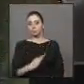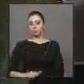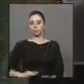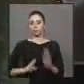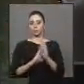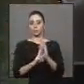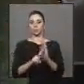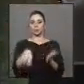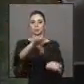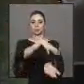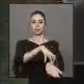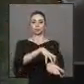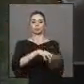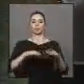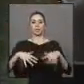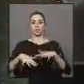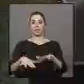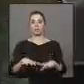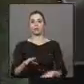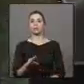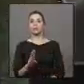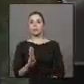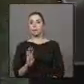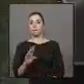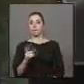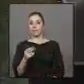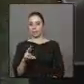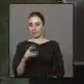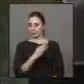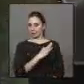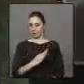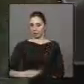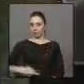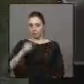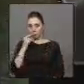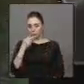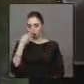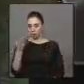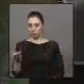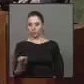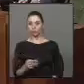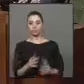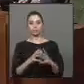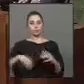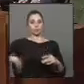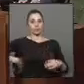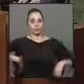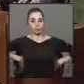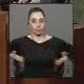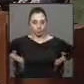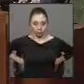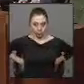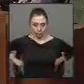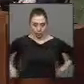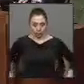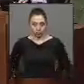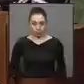de Los Ríos, diputado Bernardo Berger, tiene la palabra. Muchas gracias, señor